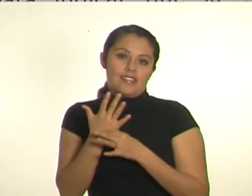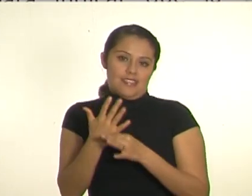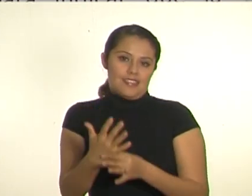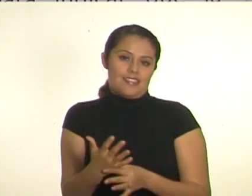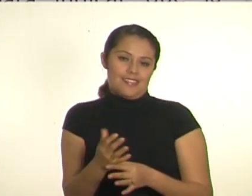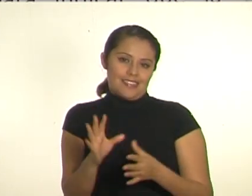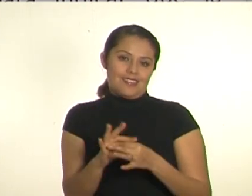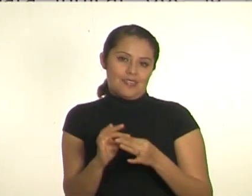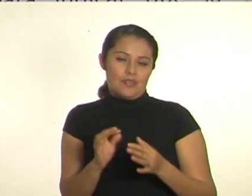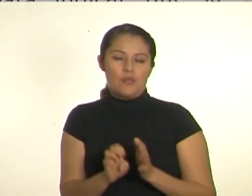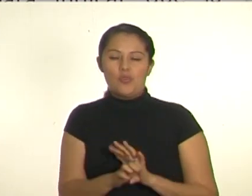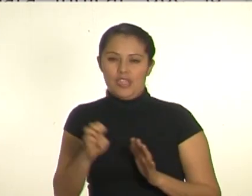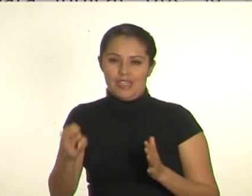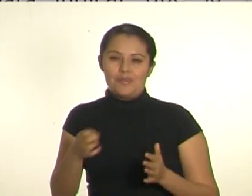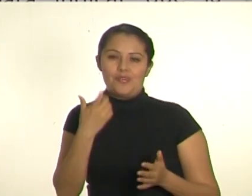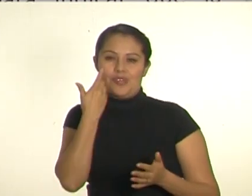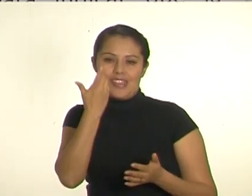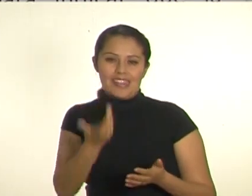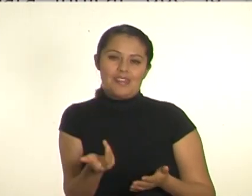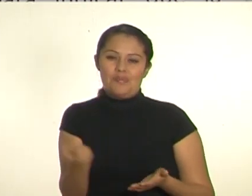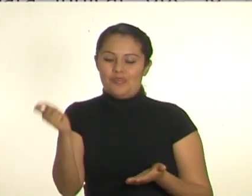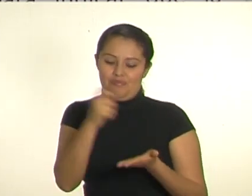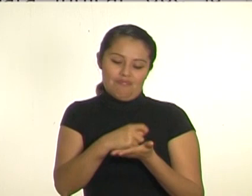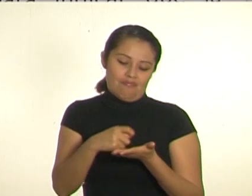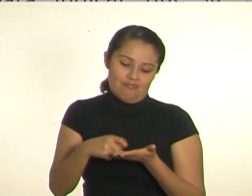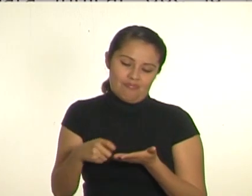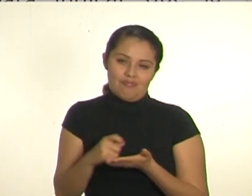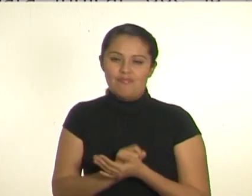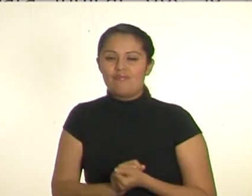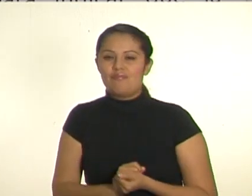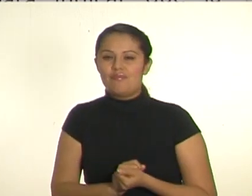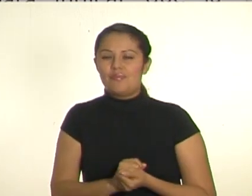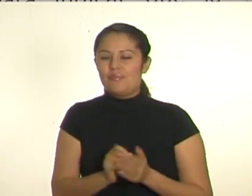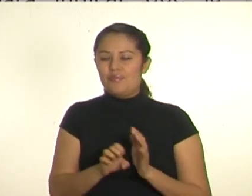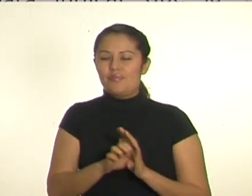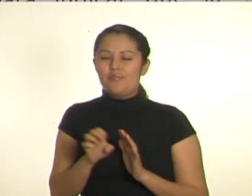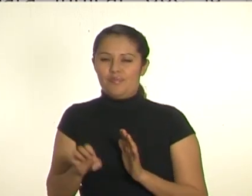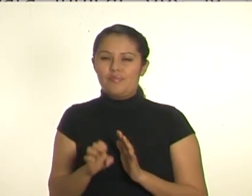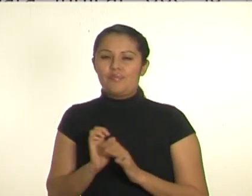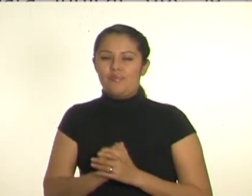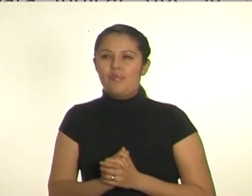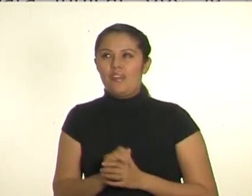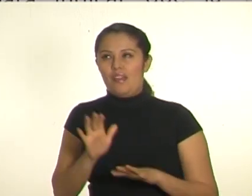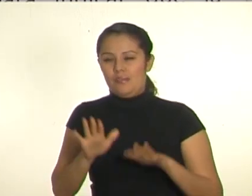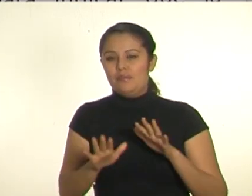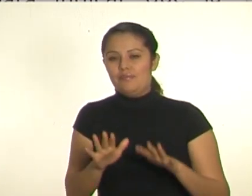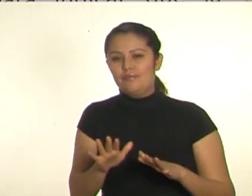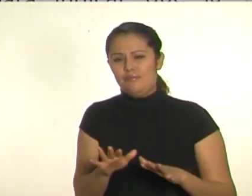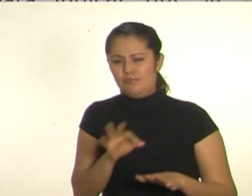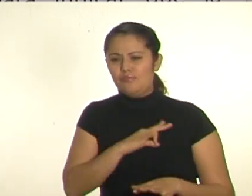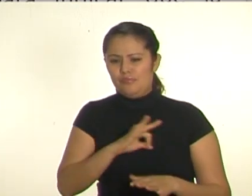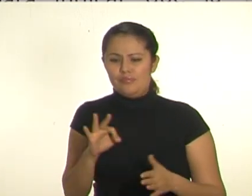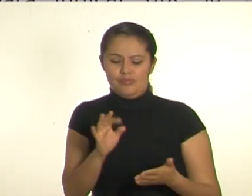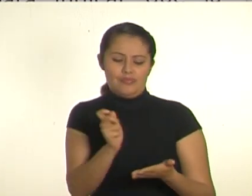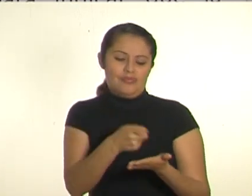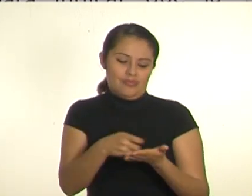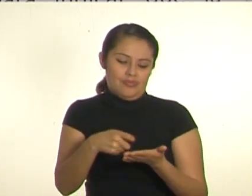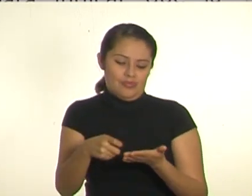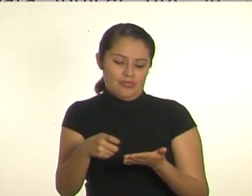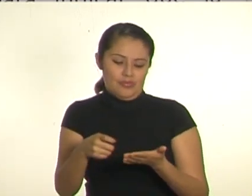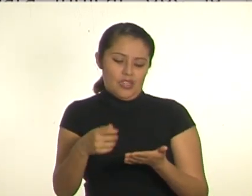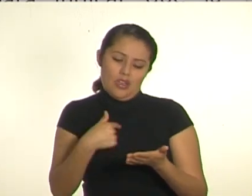que queremos decir. Tienen la función de representar en la escritura la